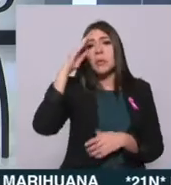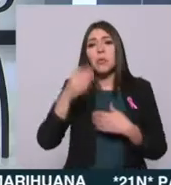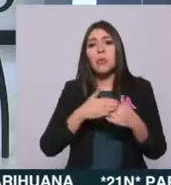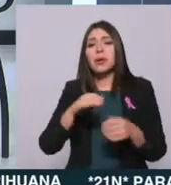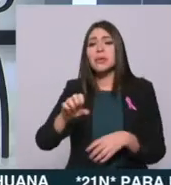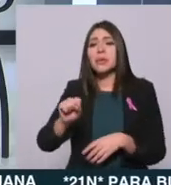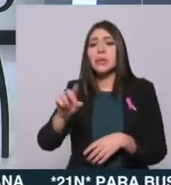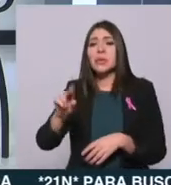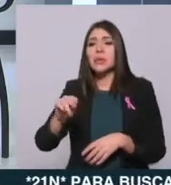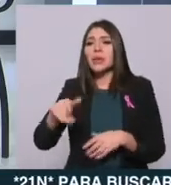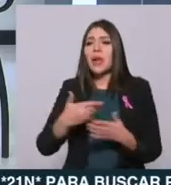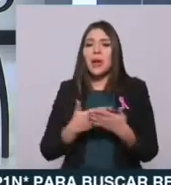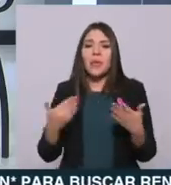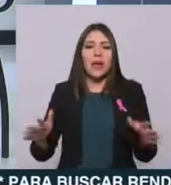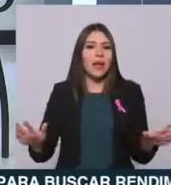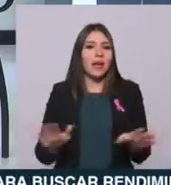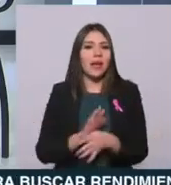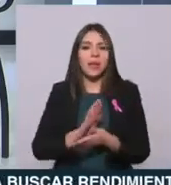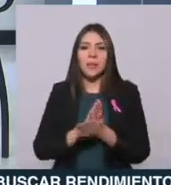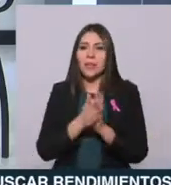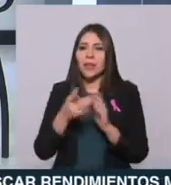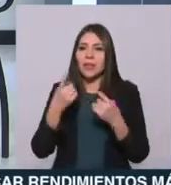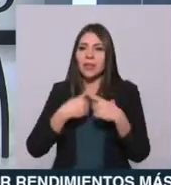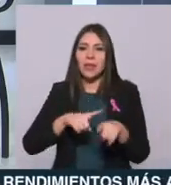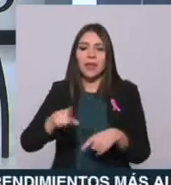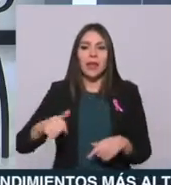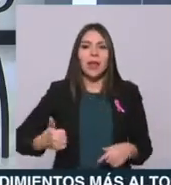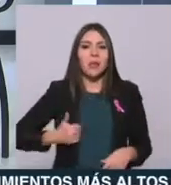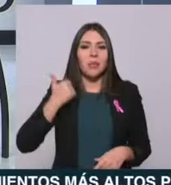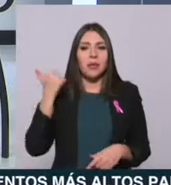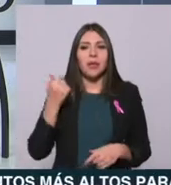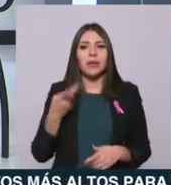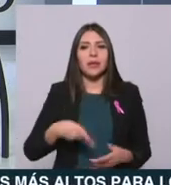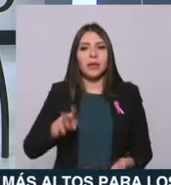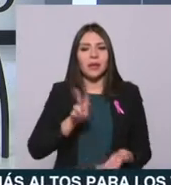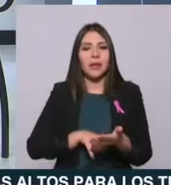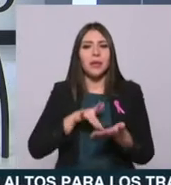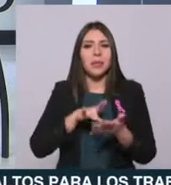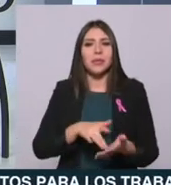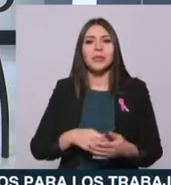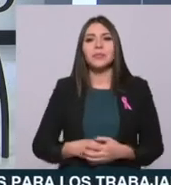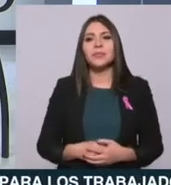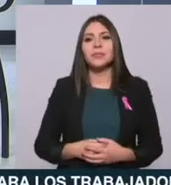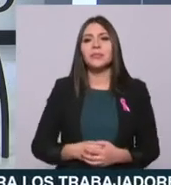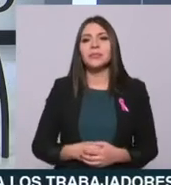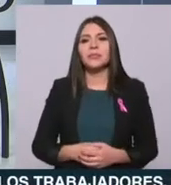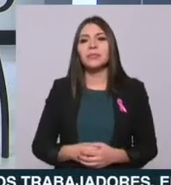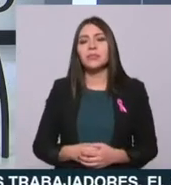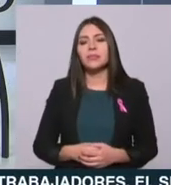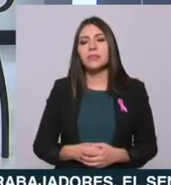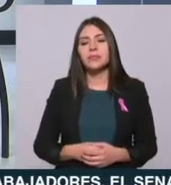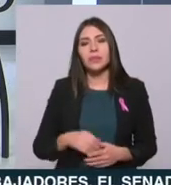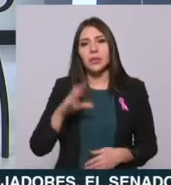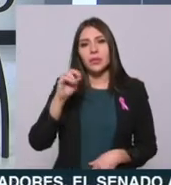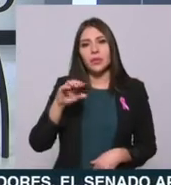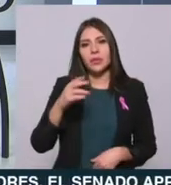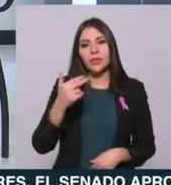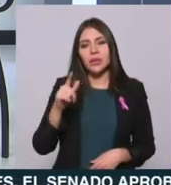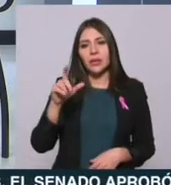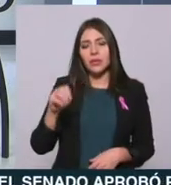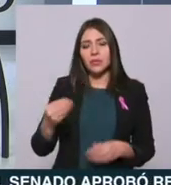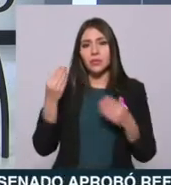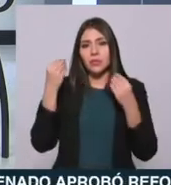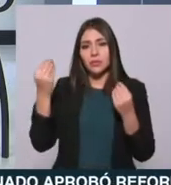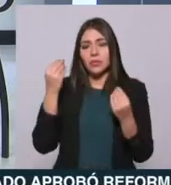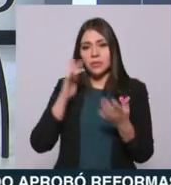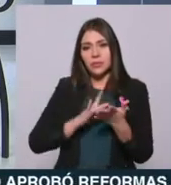80 ya estamos muy diferentes, entonces hay que aprovechar y hay que reforzar eso. Concha León Portilla, le agradecemos enormemente